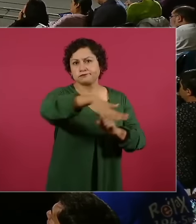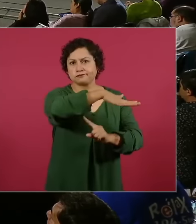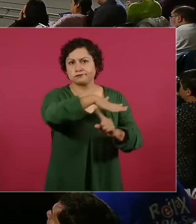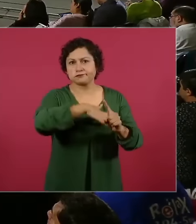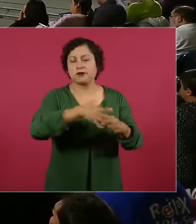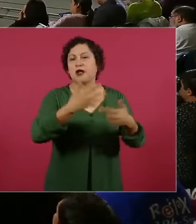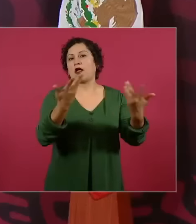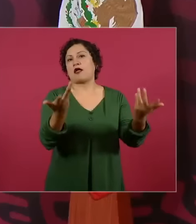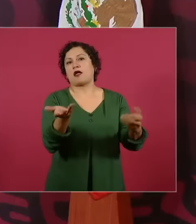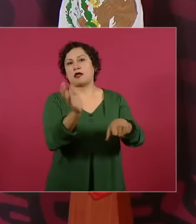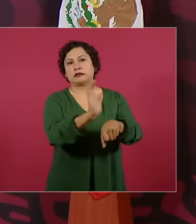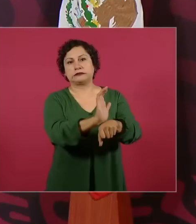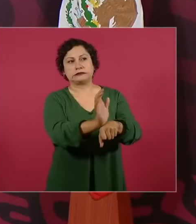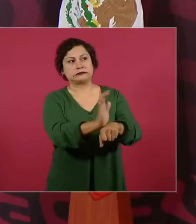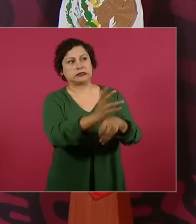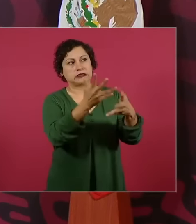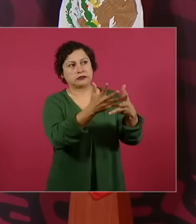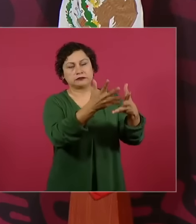cinetecas,